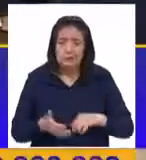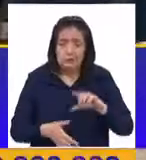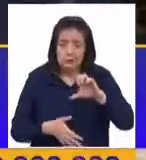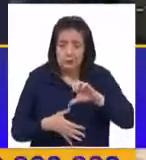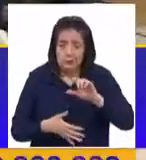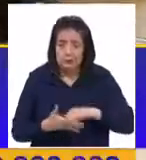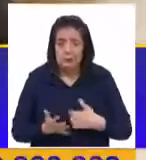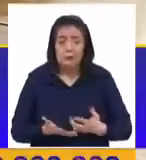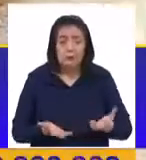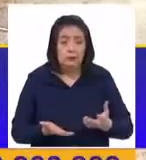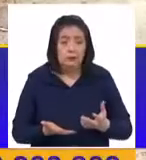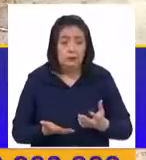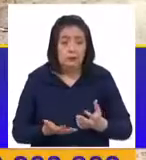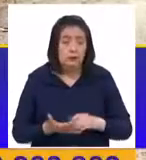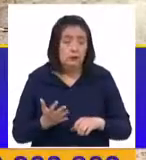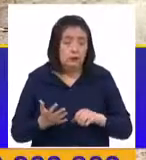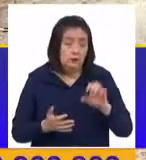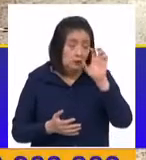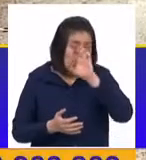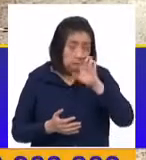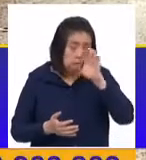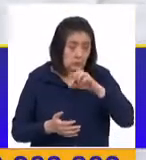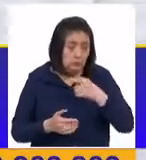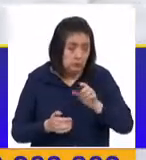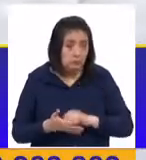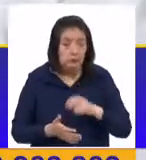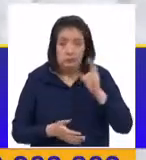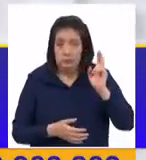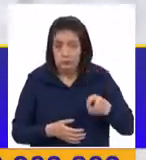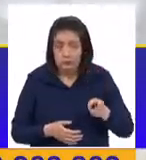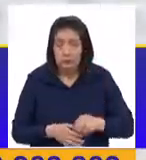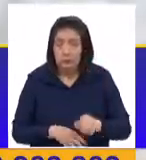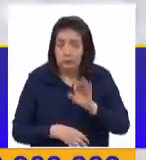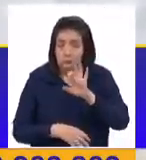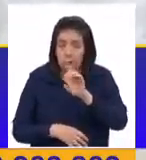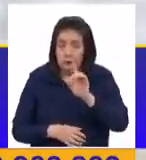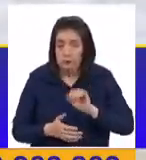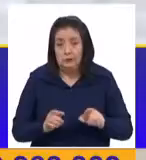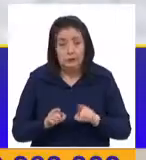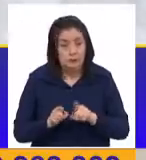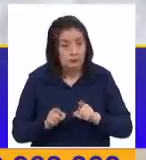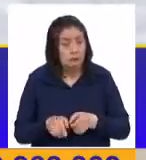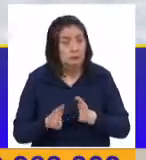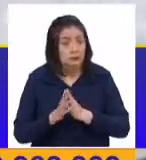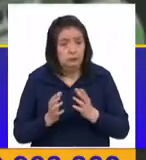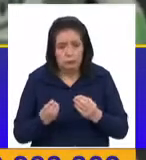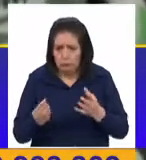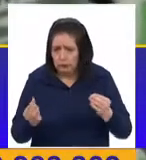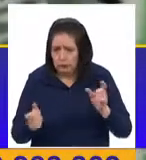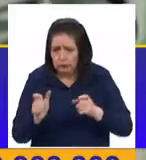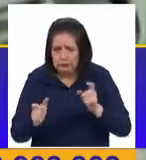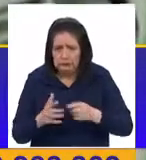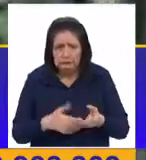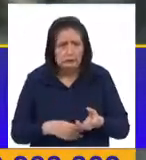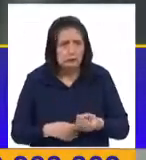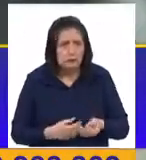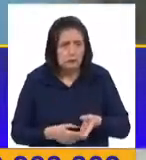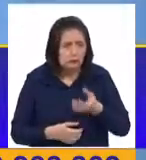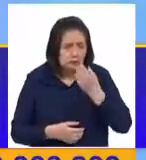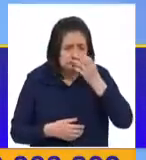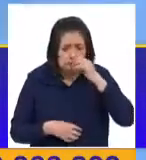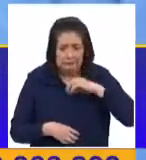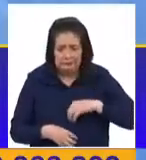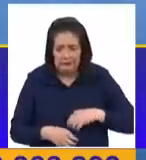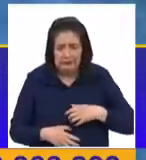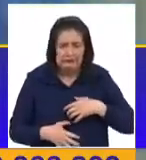Agencia Europea del Medicamento la prohibió. La FDA también se unió a esta petición tras un masivo reporte de intoxicaciones por ingesta de